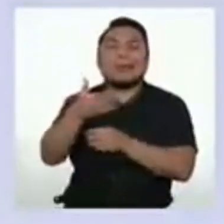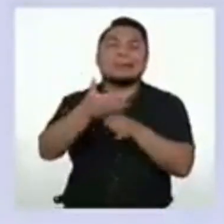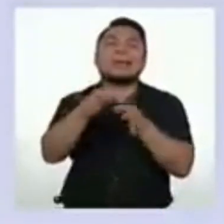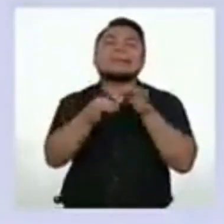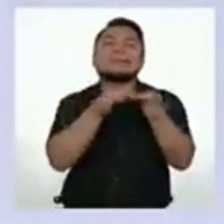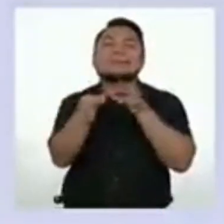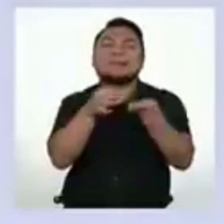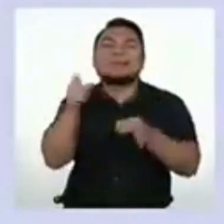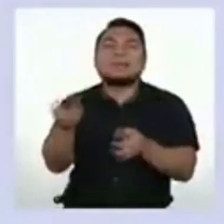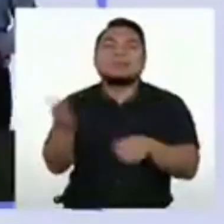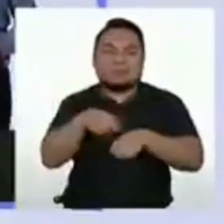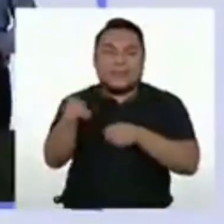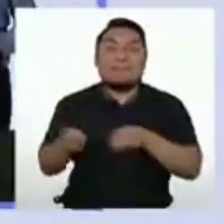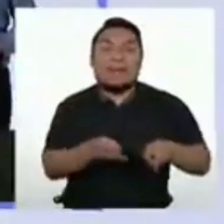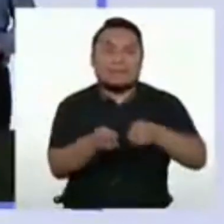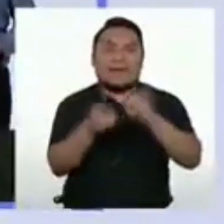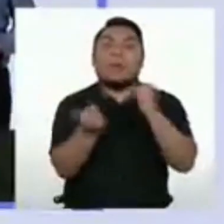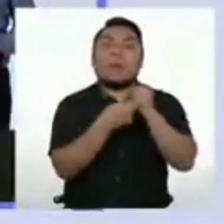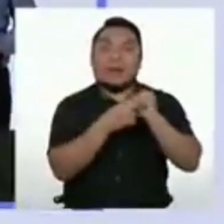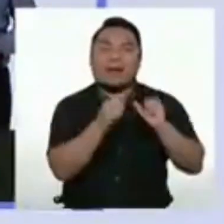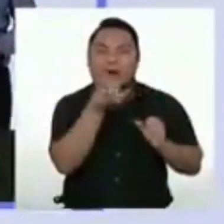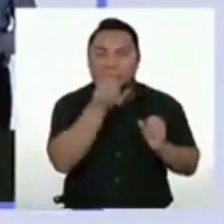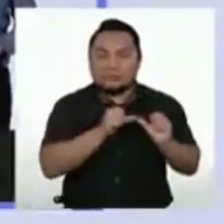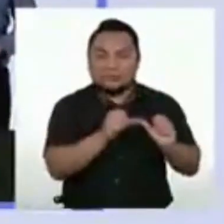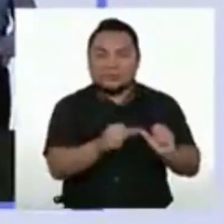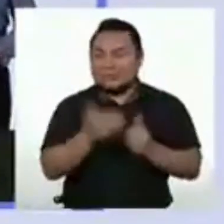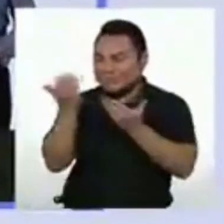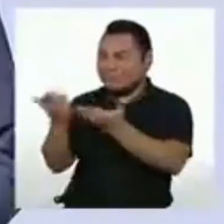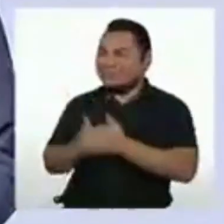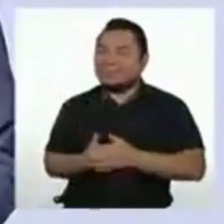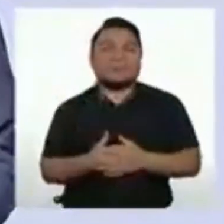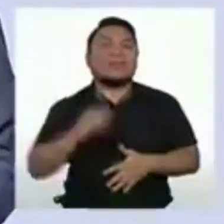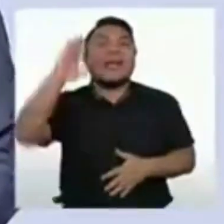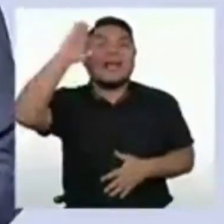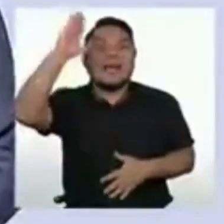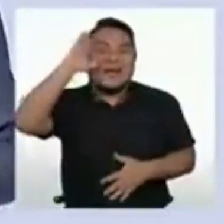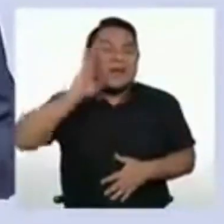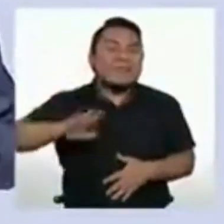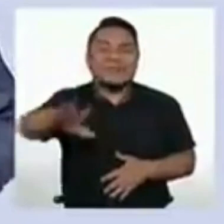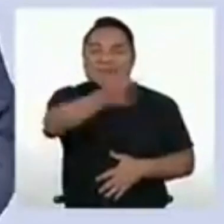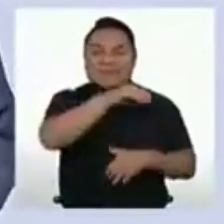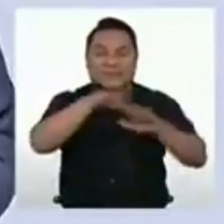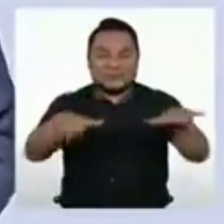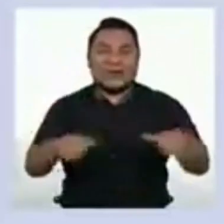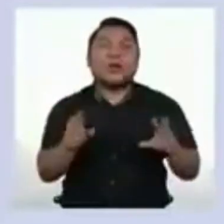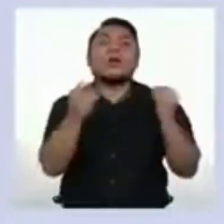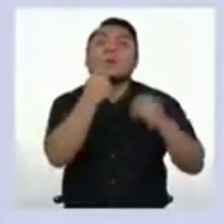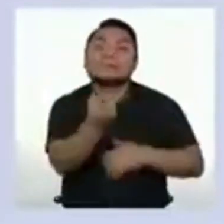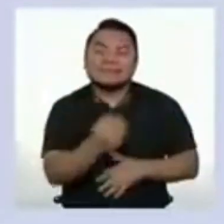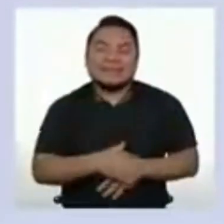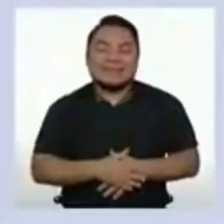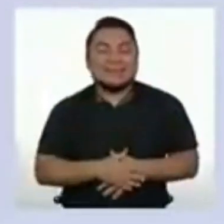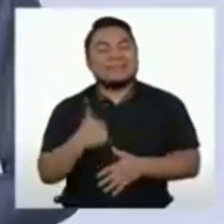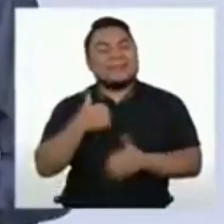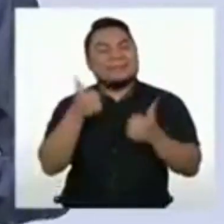explicar con más detalles sobre estos métodos. Hola, profe Gustavo, todo increíble. Buenos días, chicos y chicas y Patricia. ¿Cómo están hoy? Espero